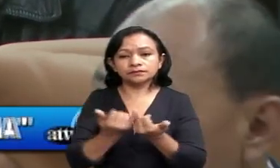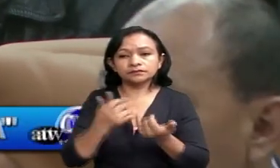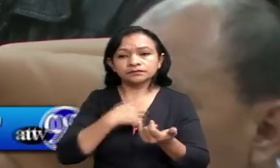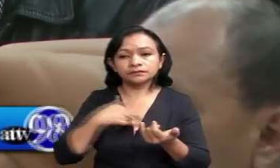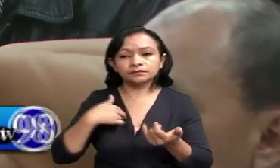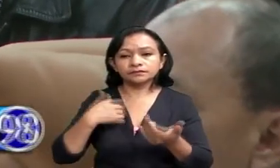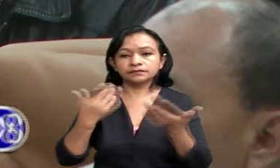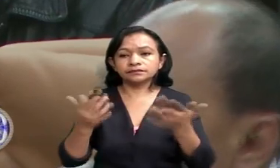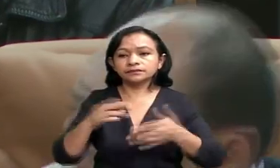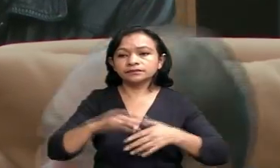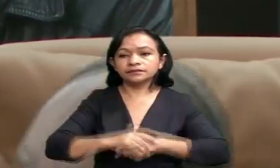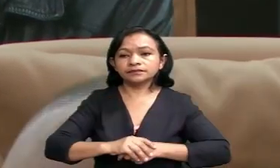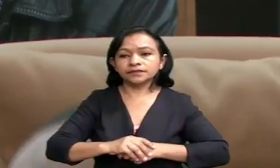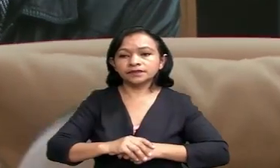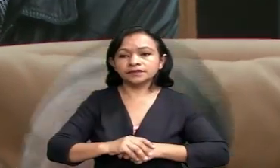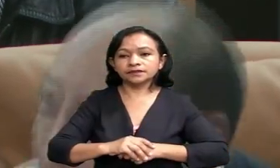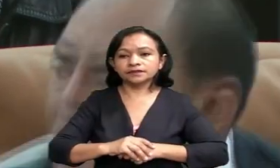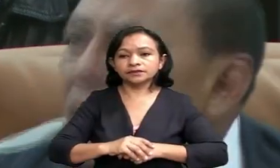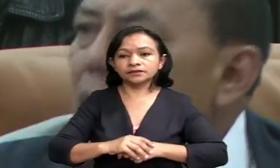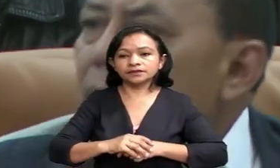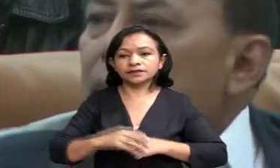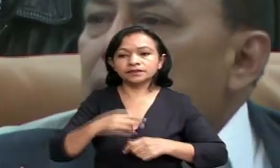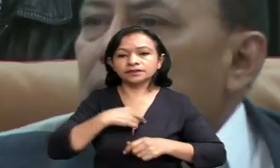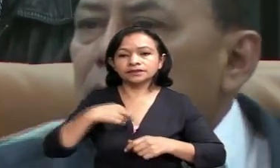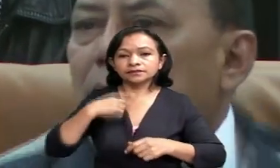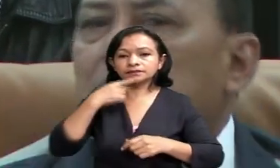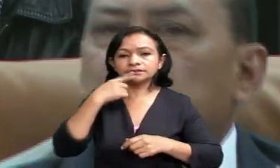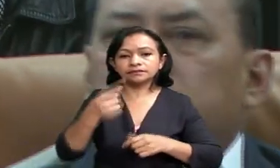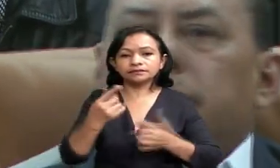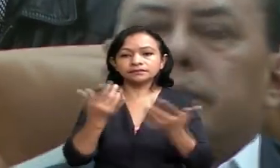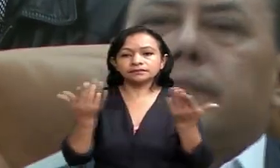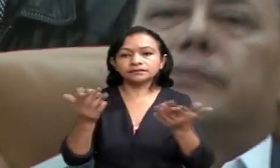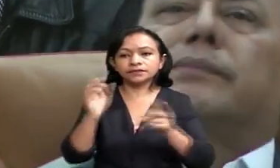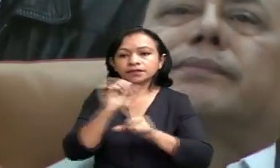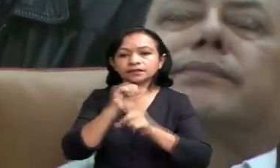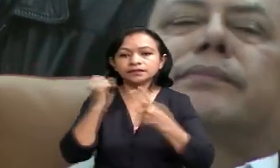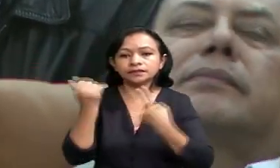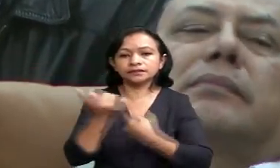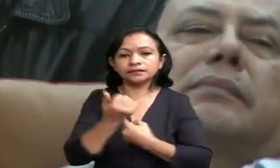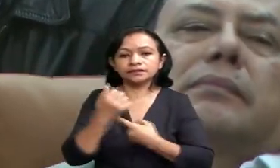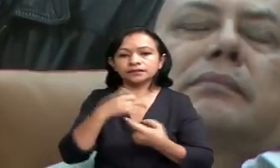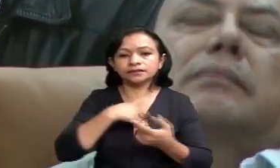que sucede y de lo que se discute en esta Asamblea Nacional,